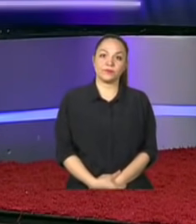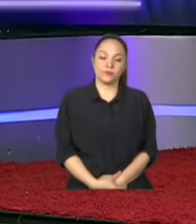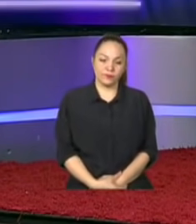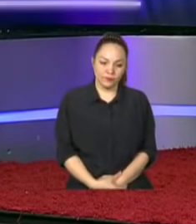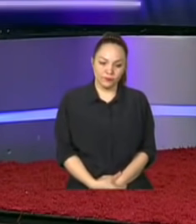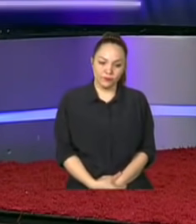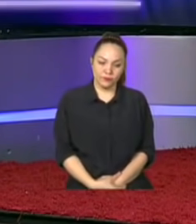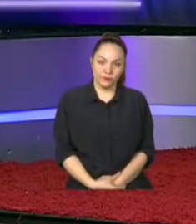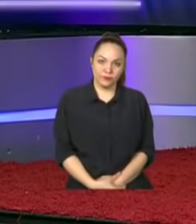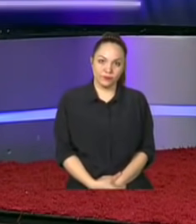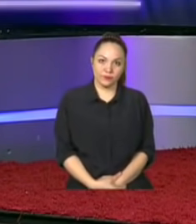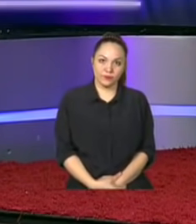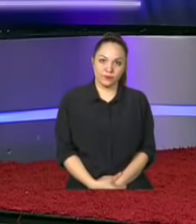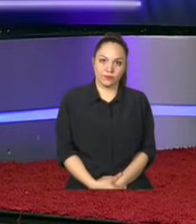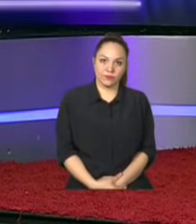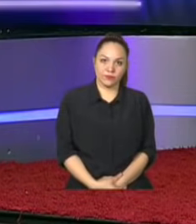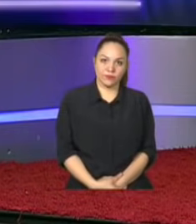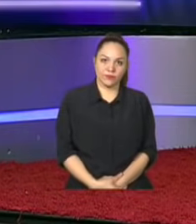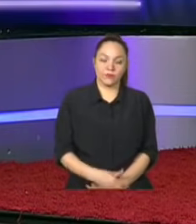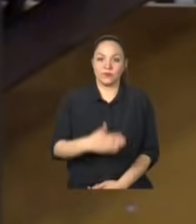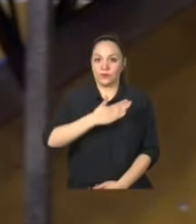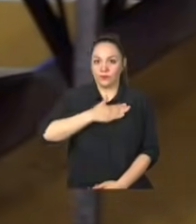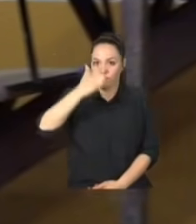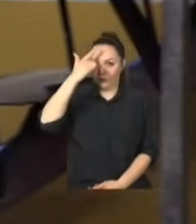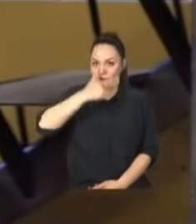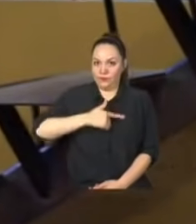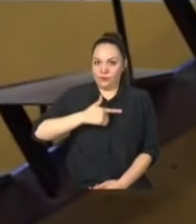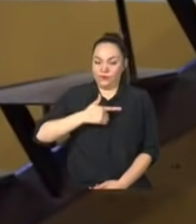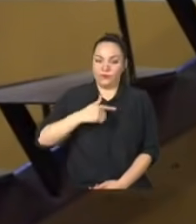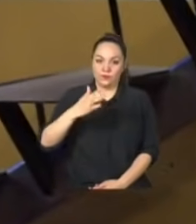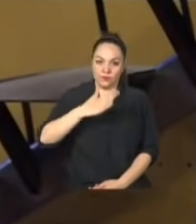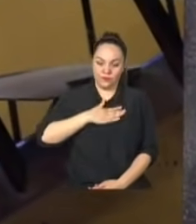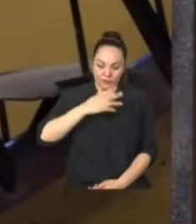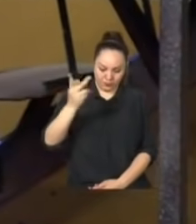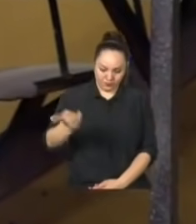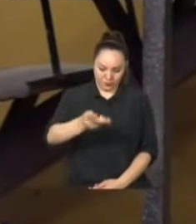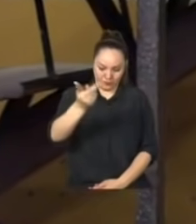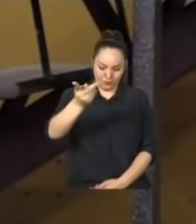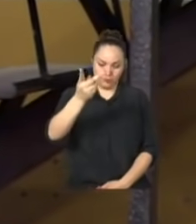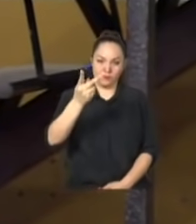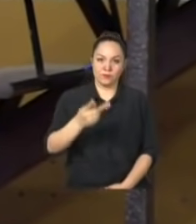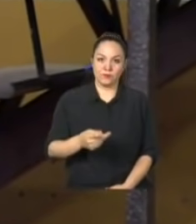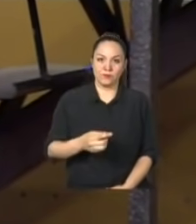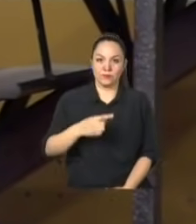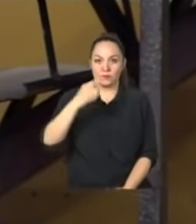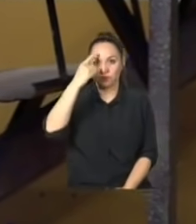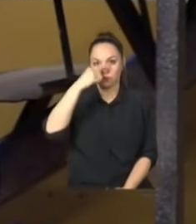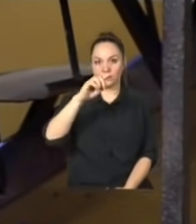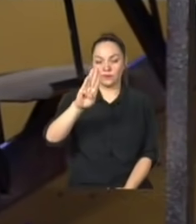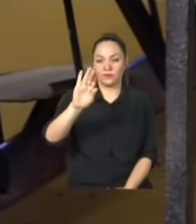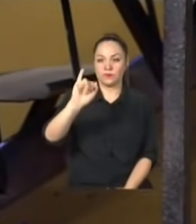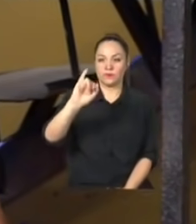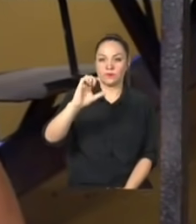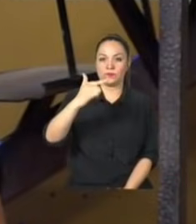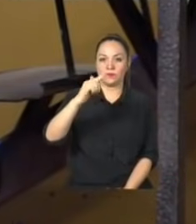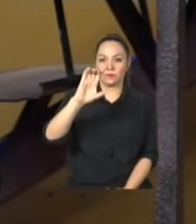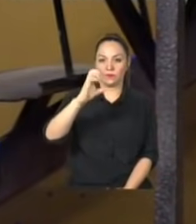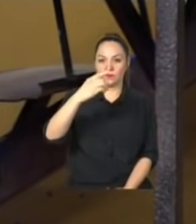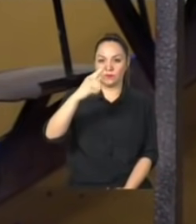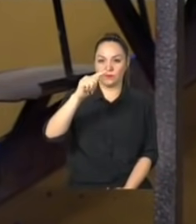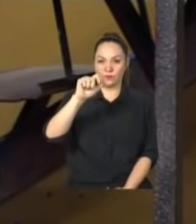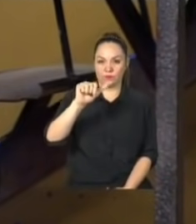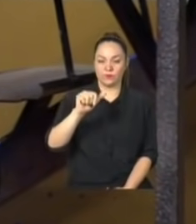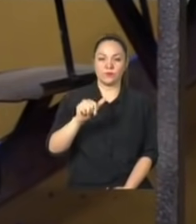¿Cuál es su pregunta? Buenas noches, señor Chavana. Mi pregunta es para la candidata La Bichota. Sí.